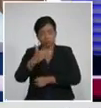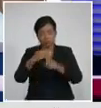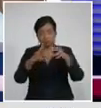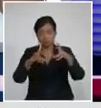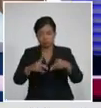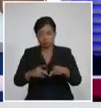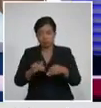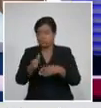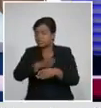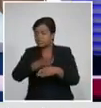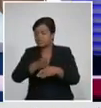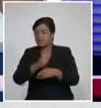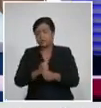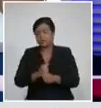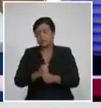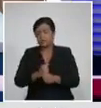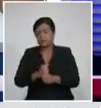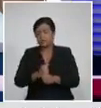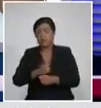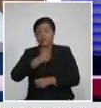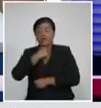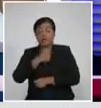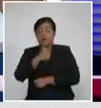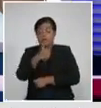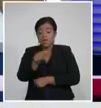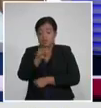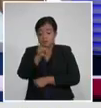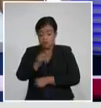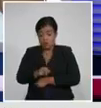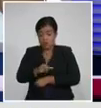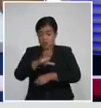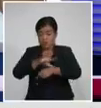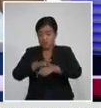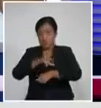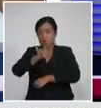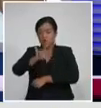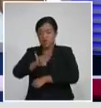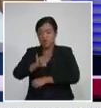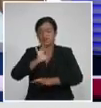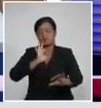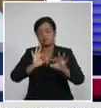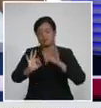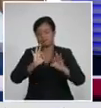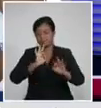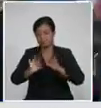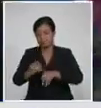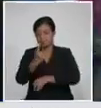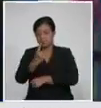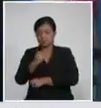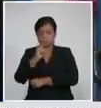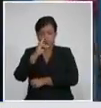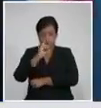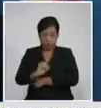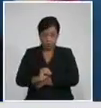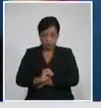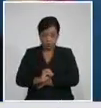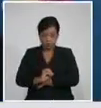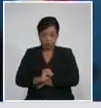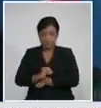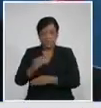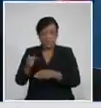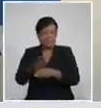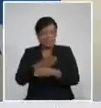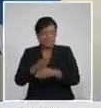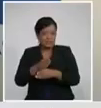decir que cada 10 sujetos, 9 fueron protegidos y 1 no. Lo que quiere decir esto es de que